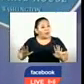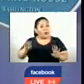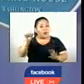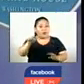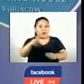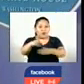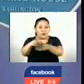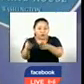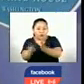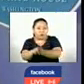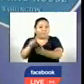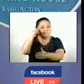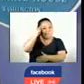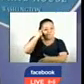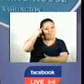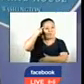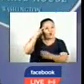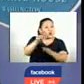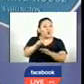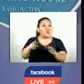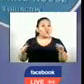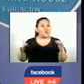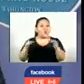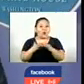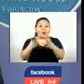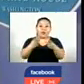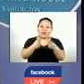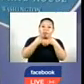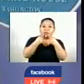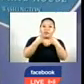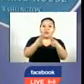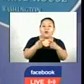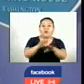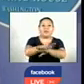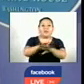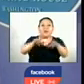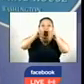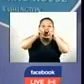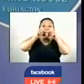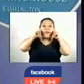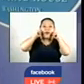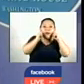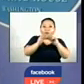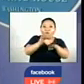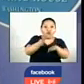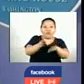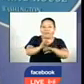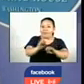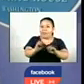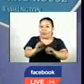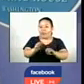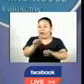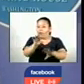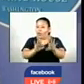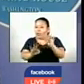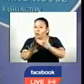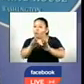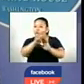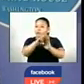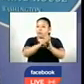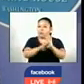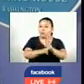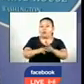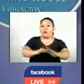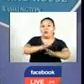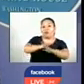Senado hay líderes republicanos que buscan también proclamar la independencia de la mascarilla en el transporte público una de las pocas medidas anti